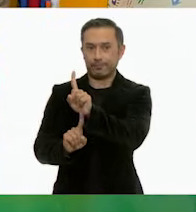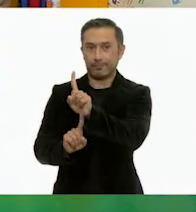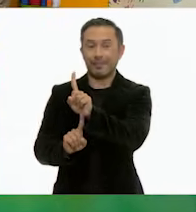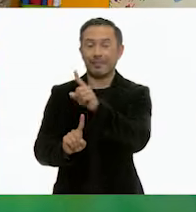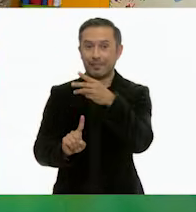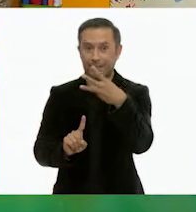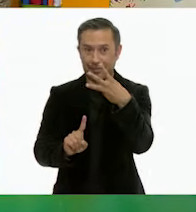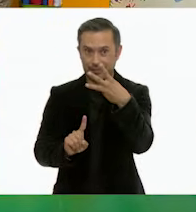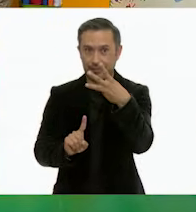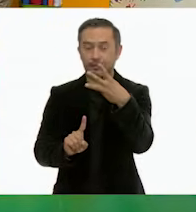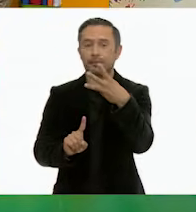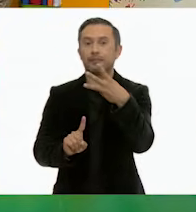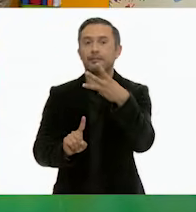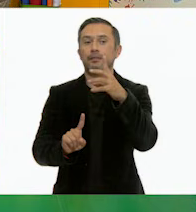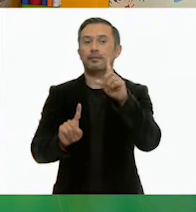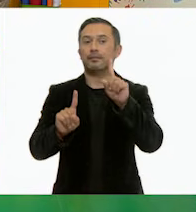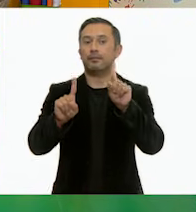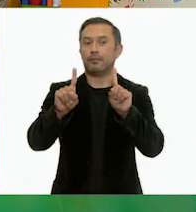tres,